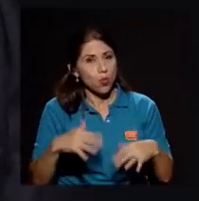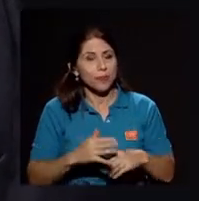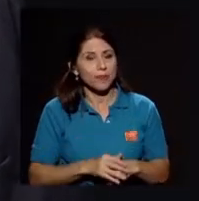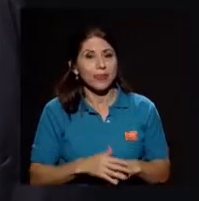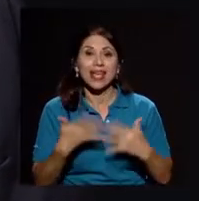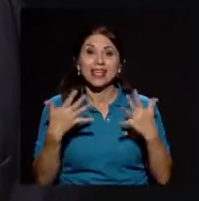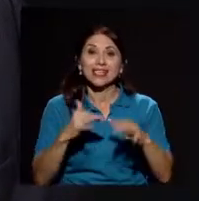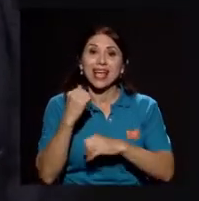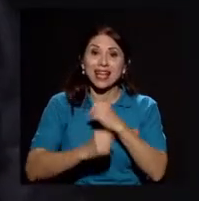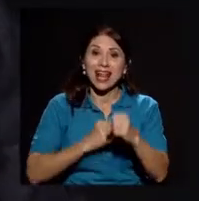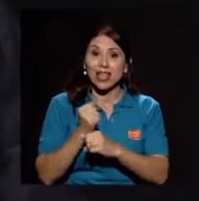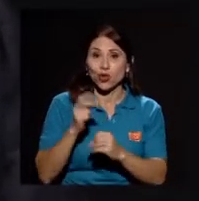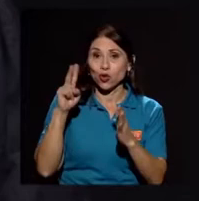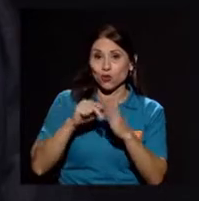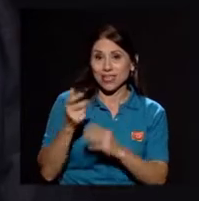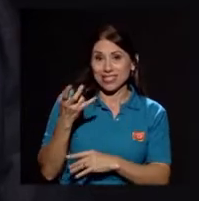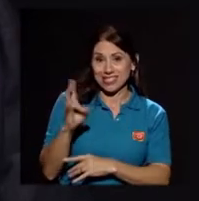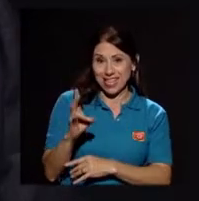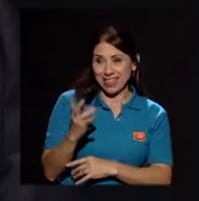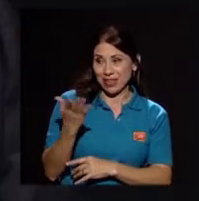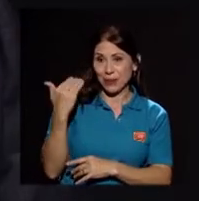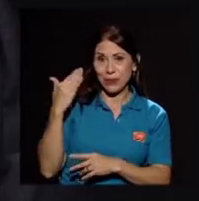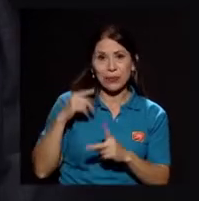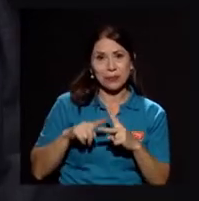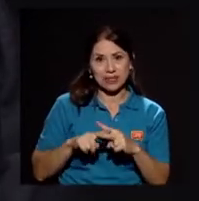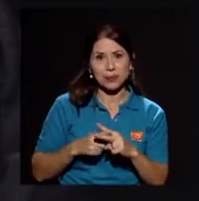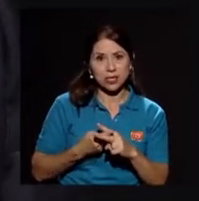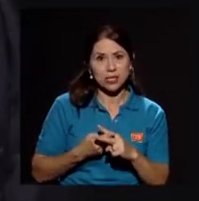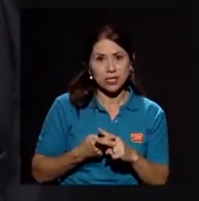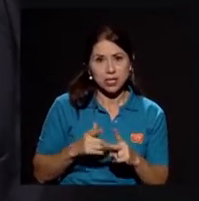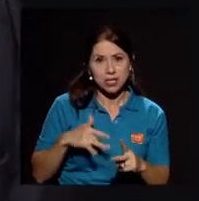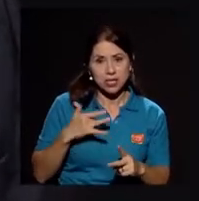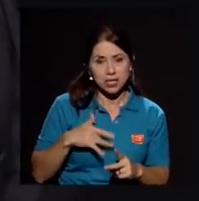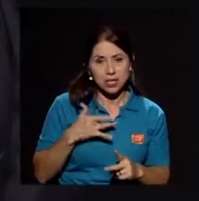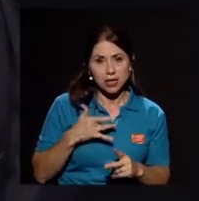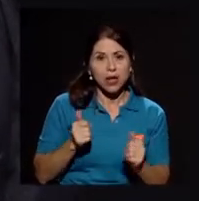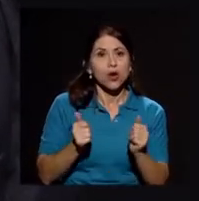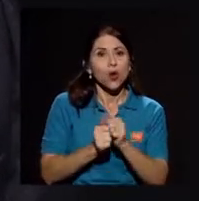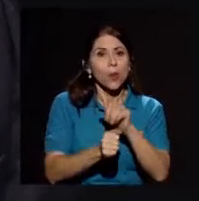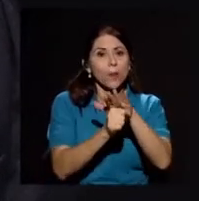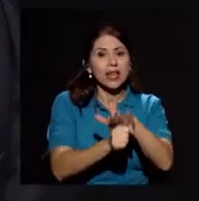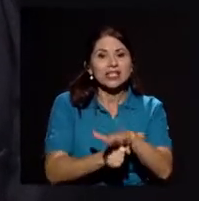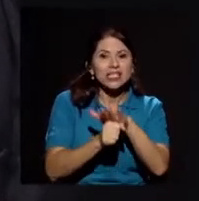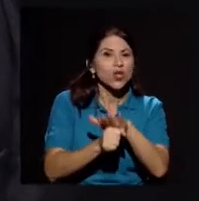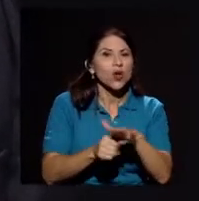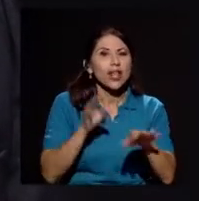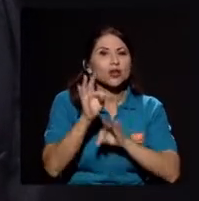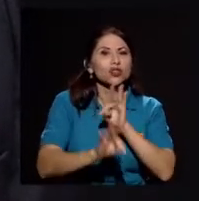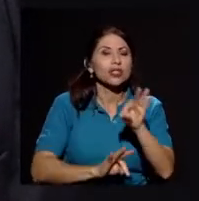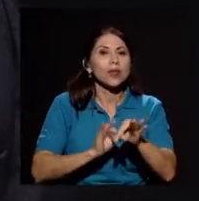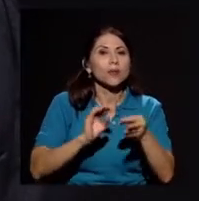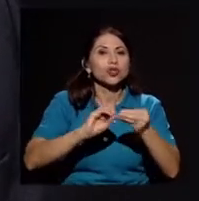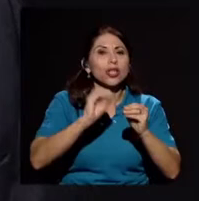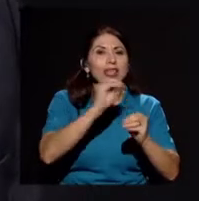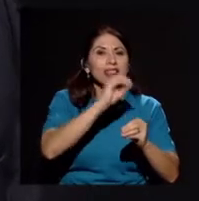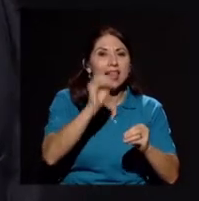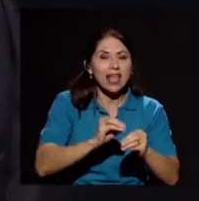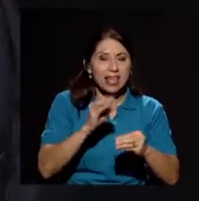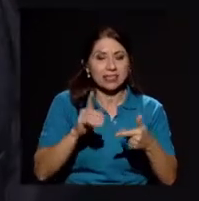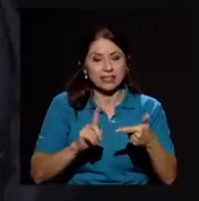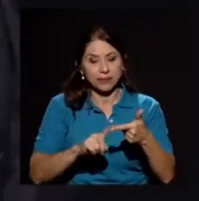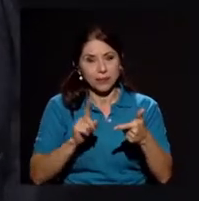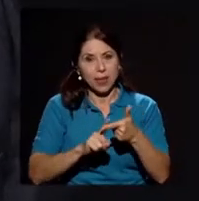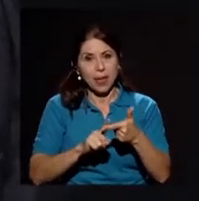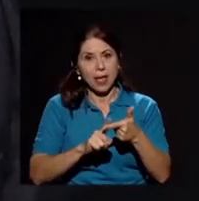el año 2017 lo empezamos a sentir una empezamos a sentirlo con presión sobre los tipos de interés en menores espacios de